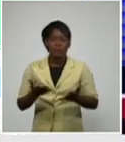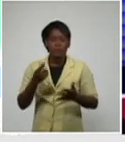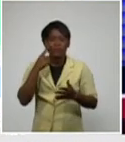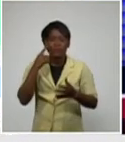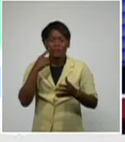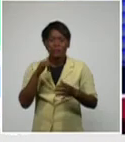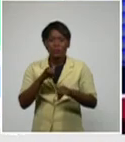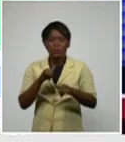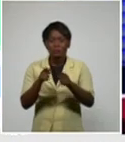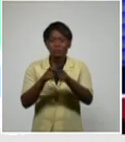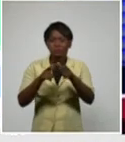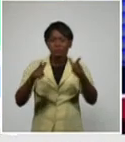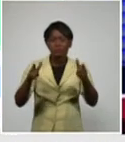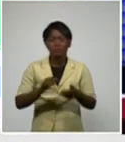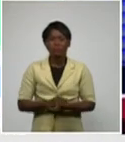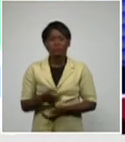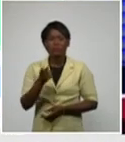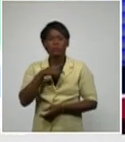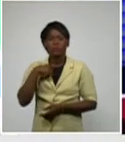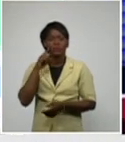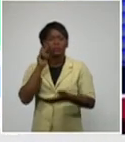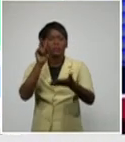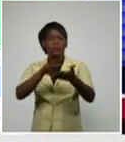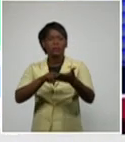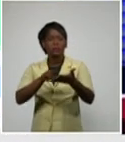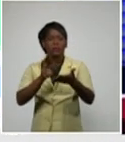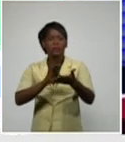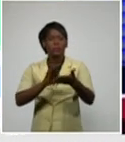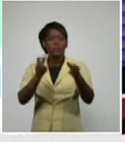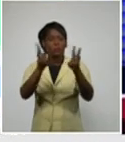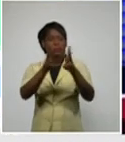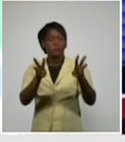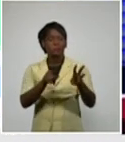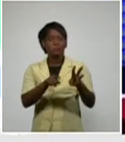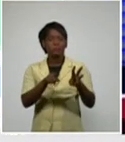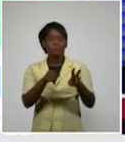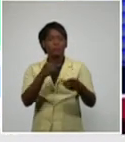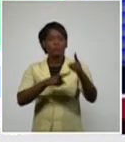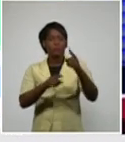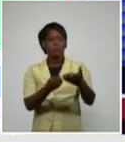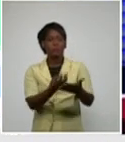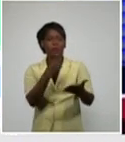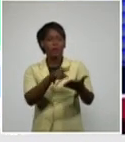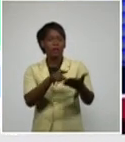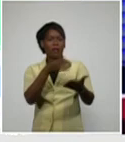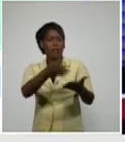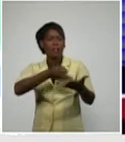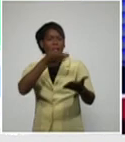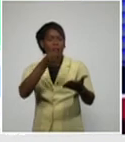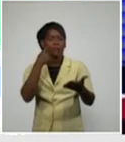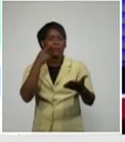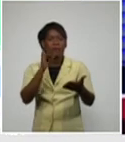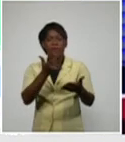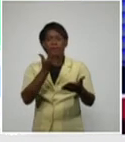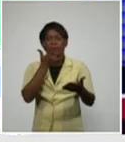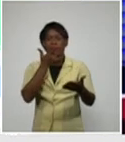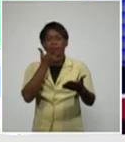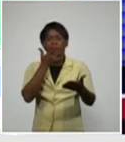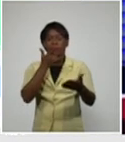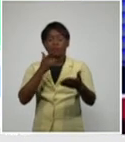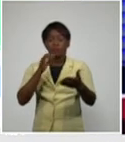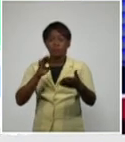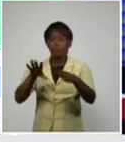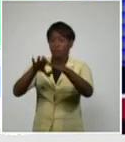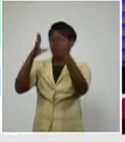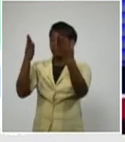que norteamericano, donde se hablaba de la afectación que ha tenido en el mundo y en determinados